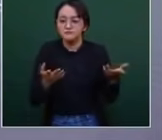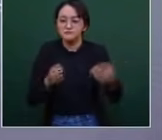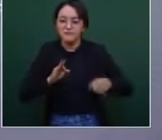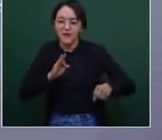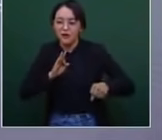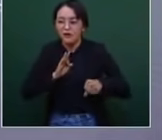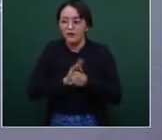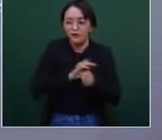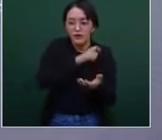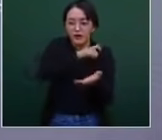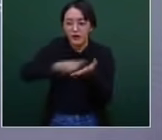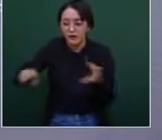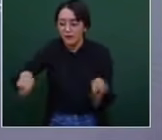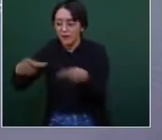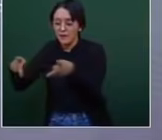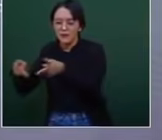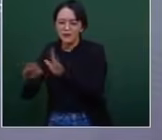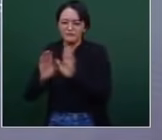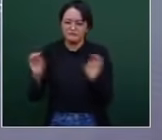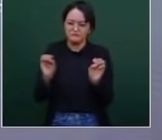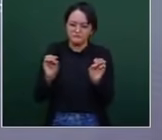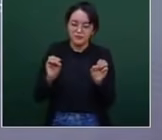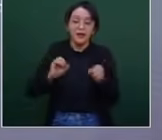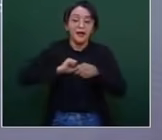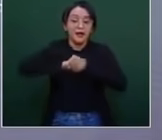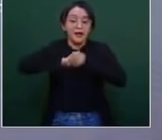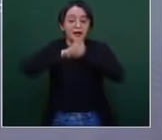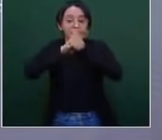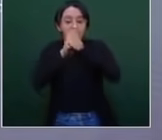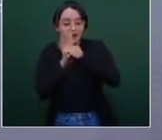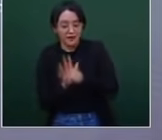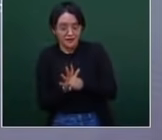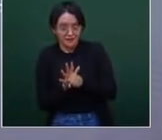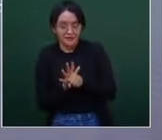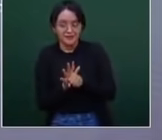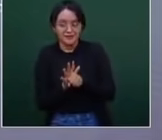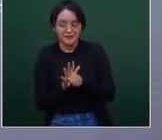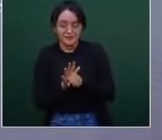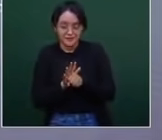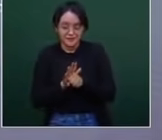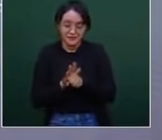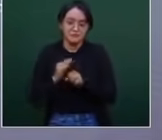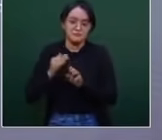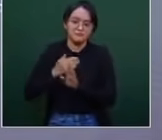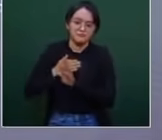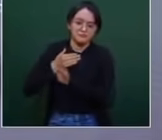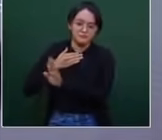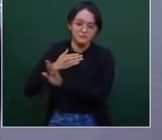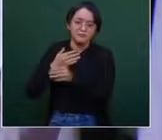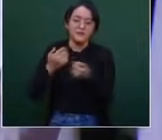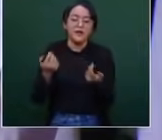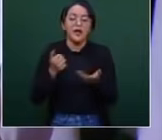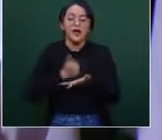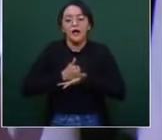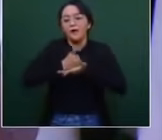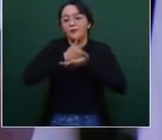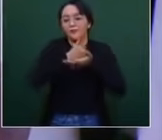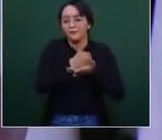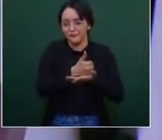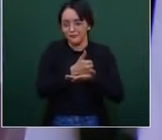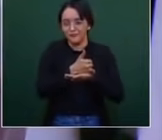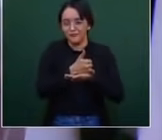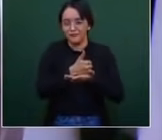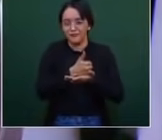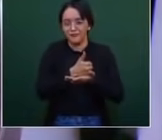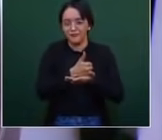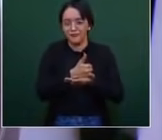contrabando, en la lucha contra la pandemia del COVID-19, el apoyo a la campaña